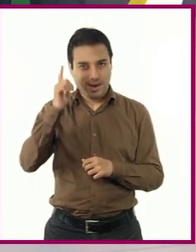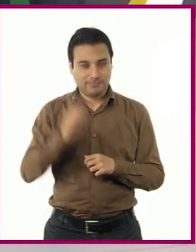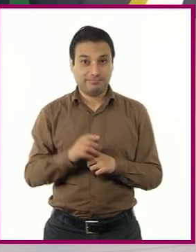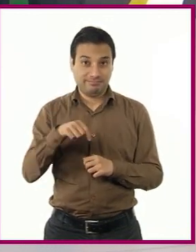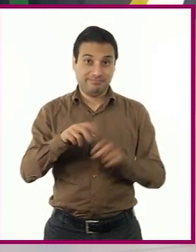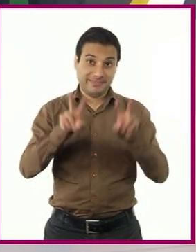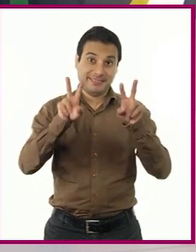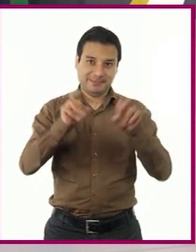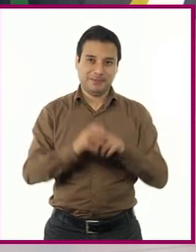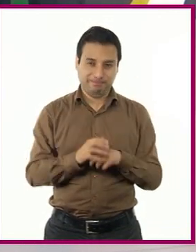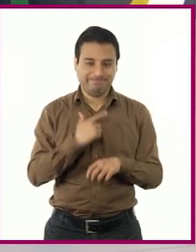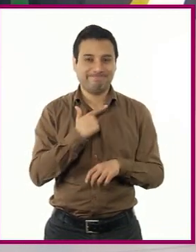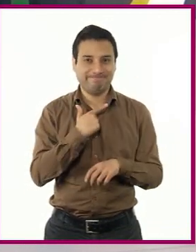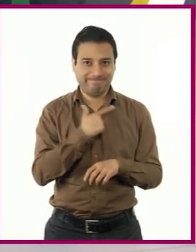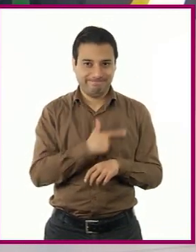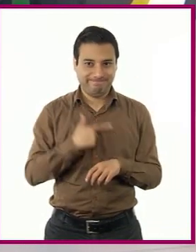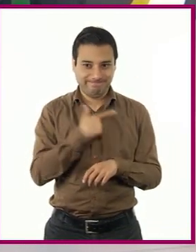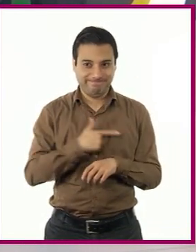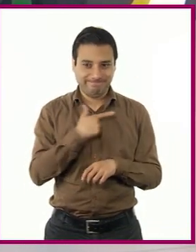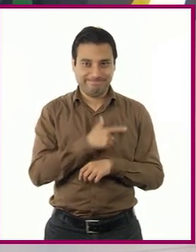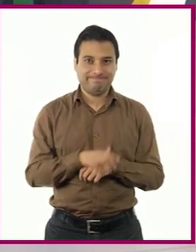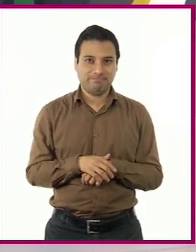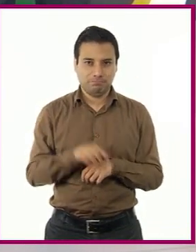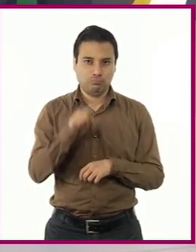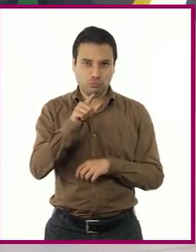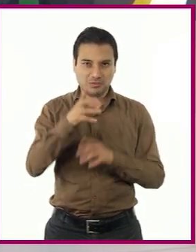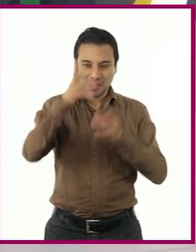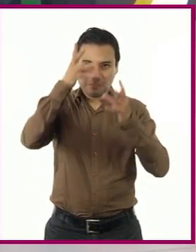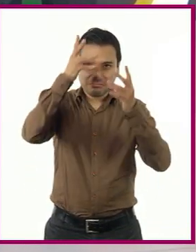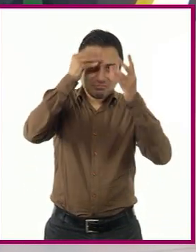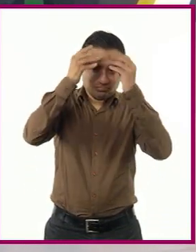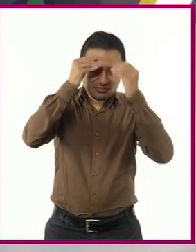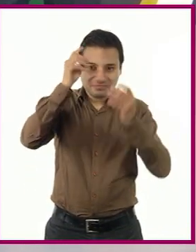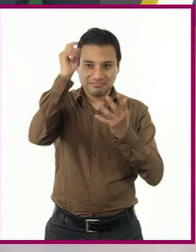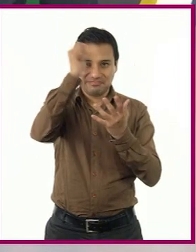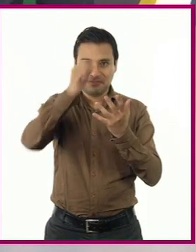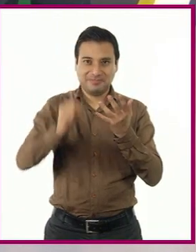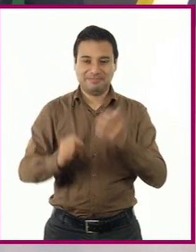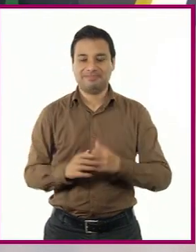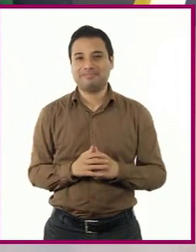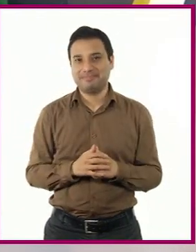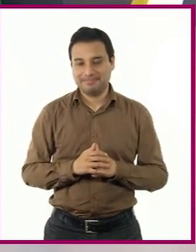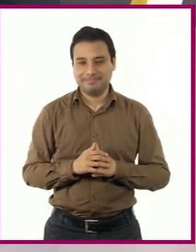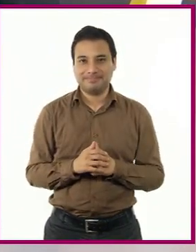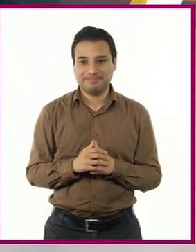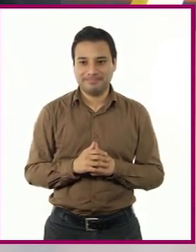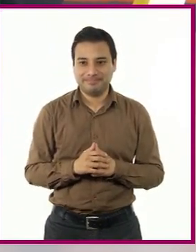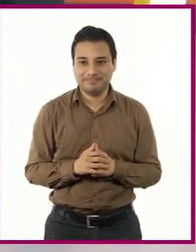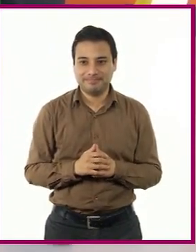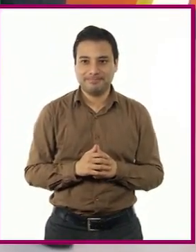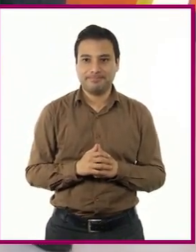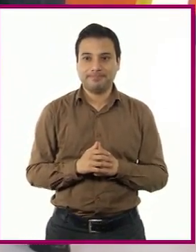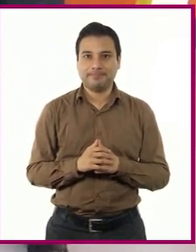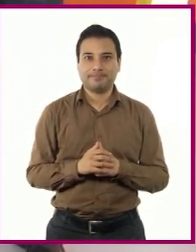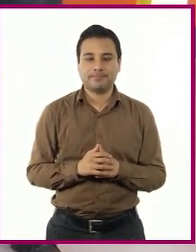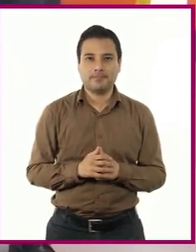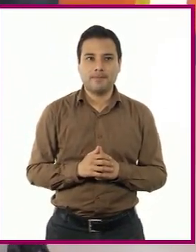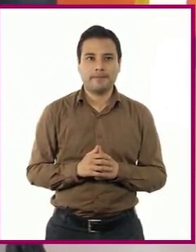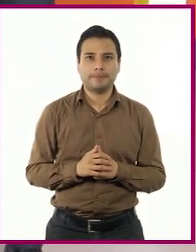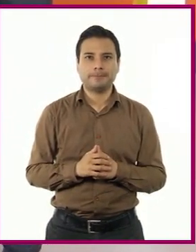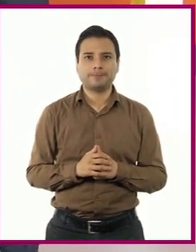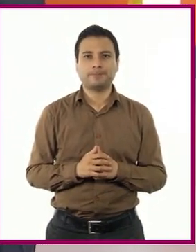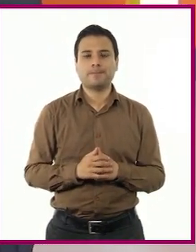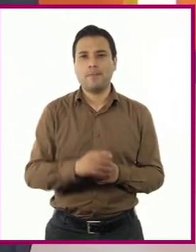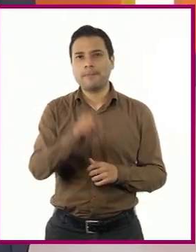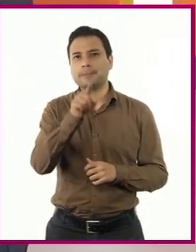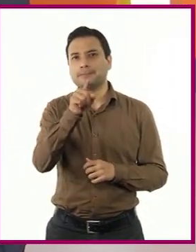lección sea enriquecedora y que se apropien de los aprendizajes que estudiaremos. Para lograr un mejor desempeño en